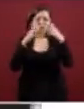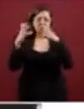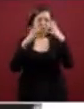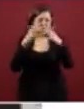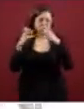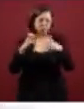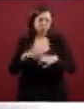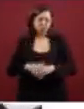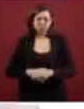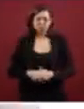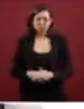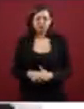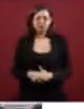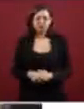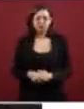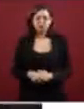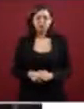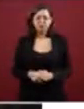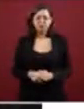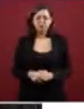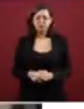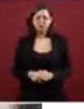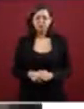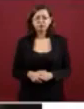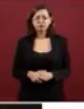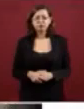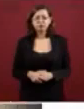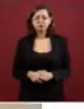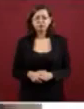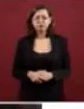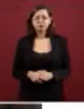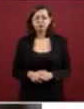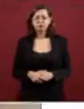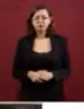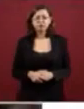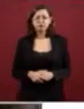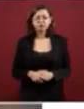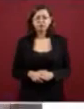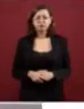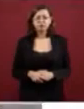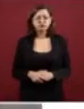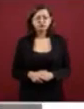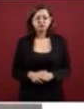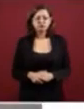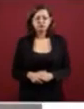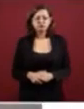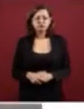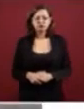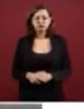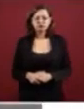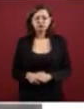espérame. Señora, tranquila, tranquila. ¿Pero qué pasa? No, ¿qué pasa? Pásale, pásale. Pásale, pásale. Ya le estoy viendo. Ya le estoy viendo.